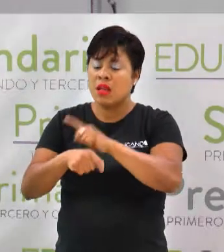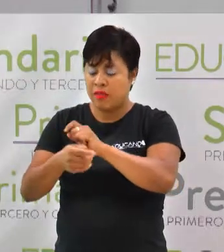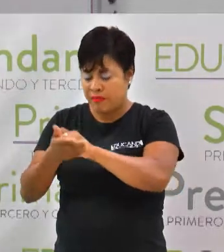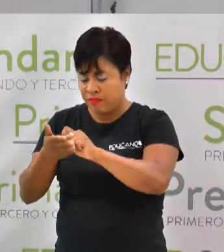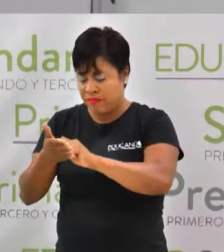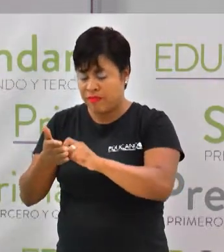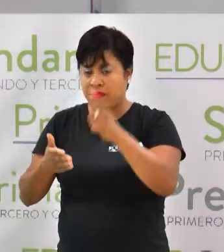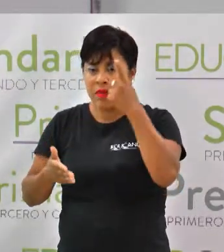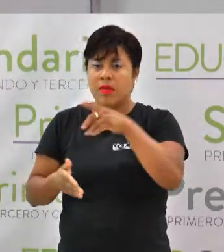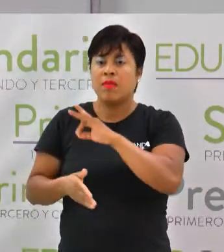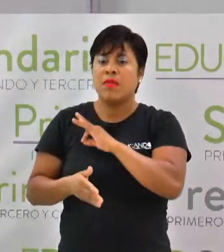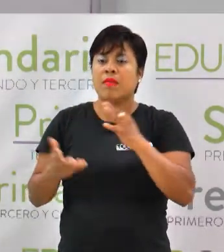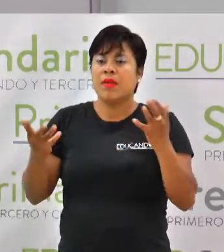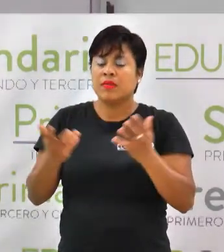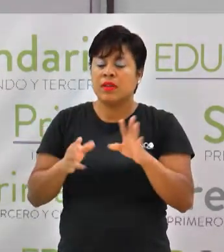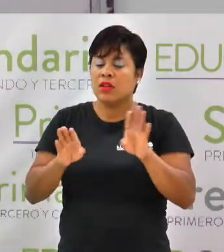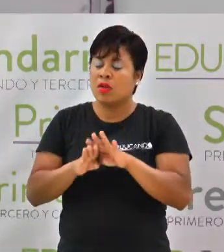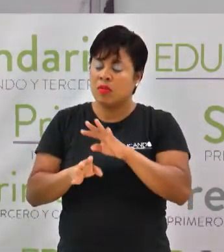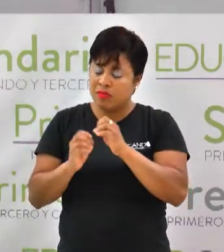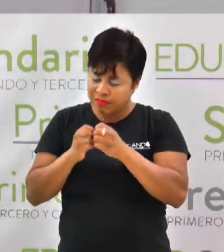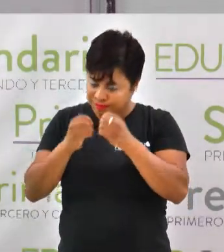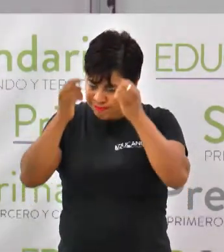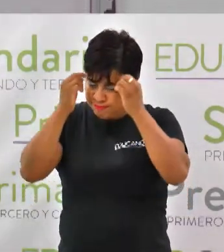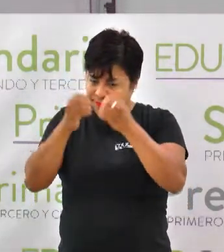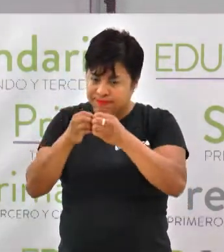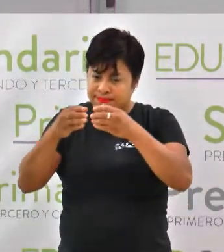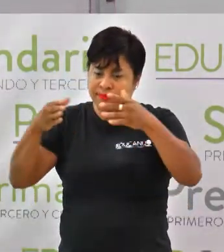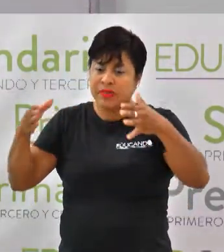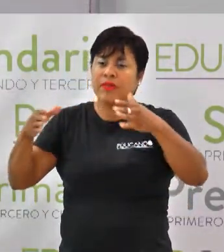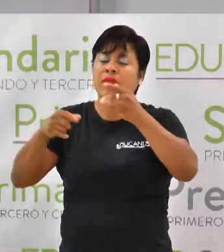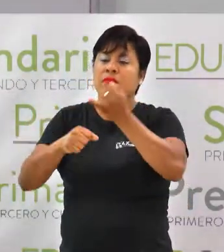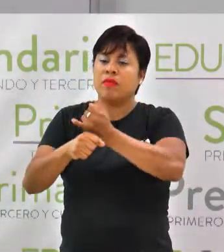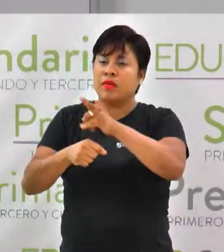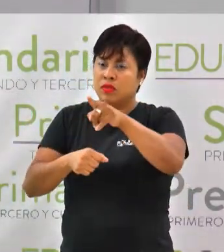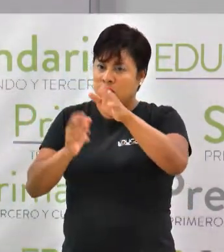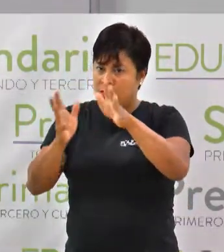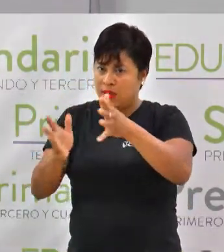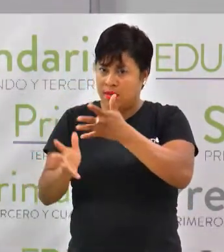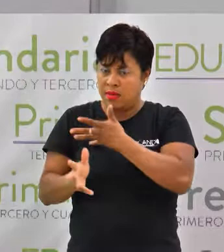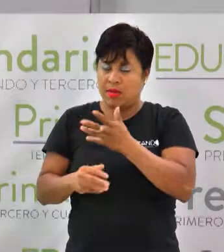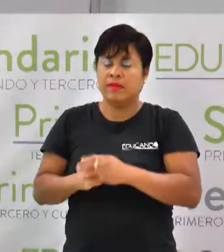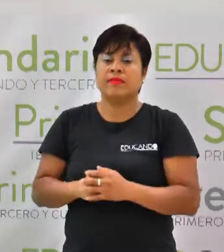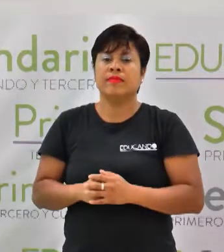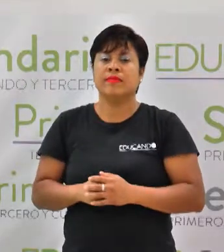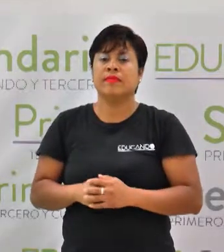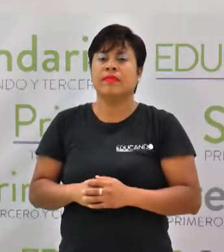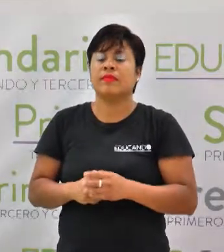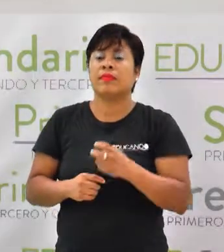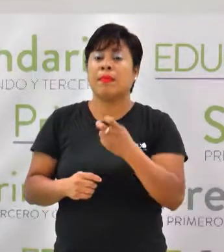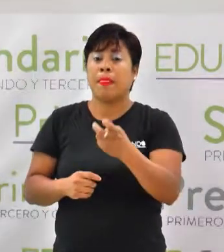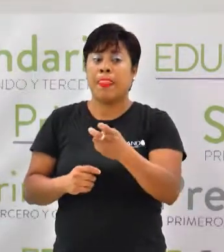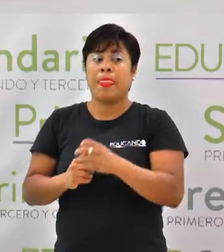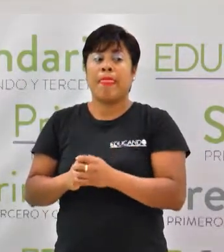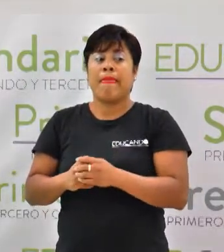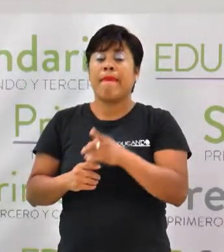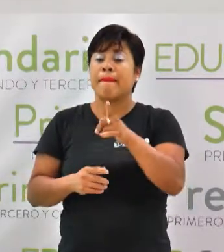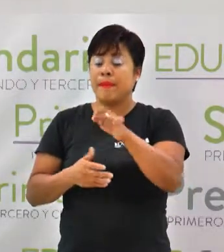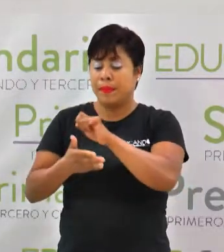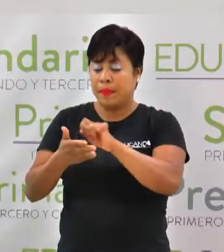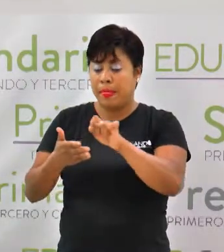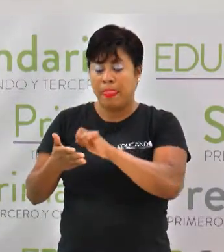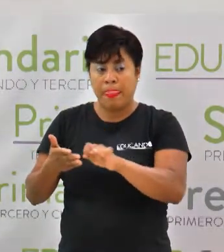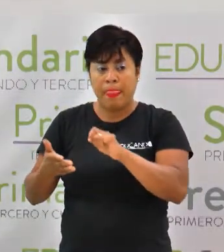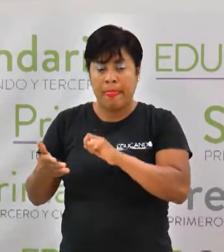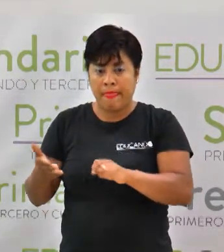ir haciendo crecer toda la información que ya tienes, ¿verdad? En un primer momento vas